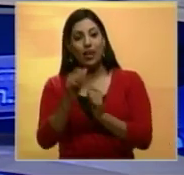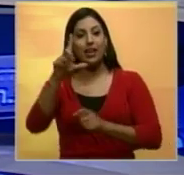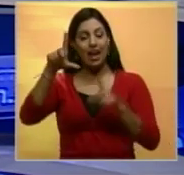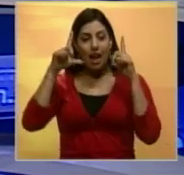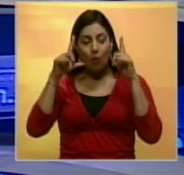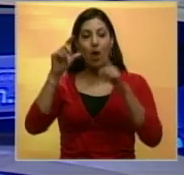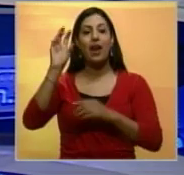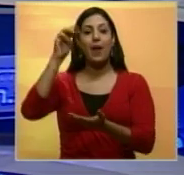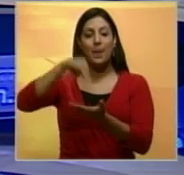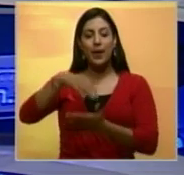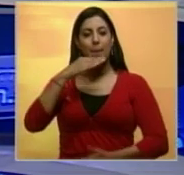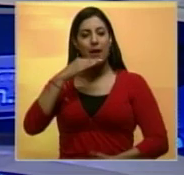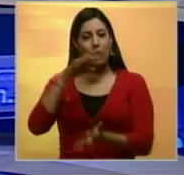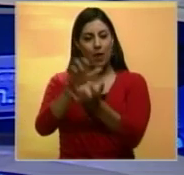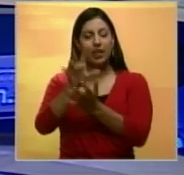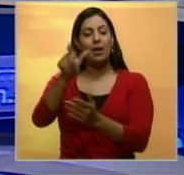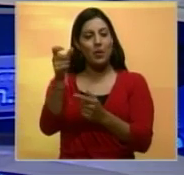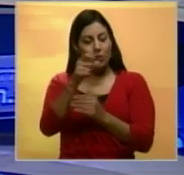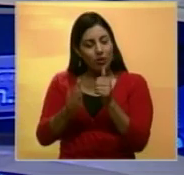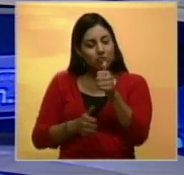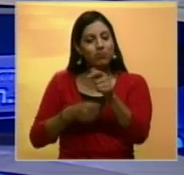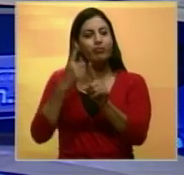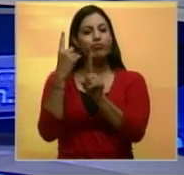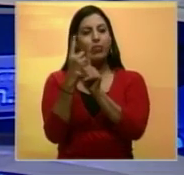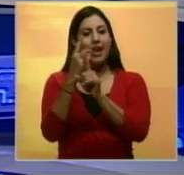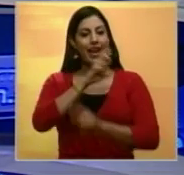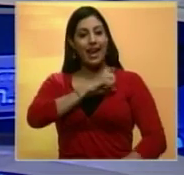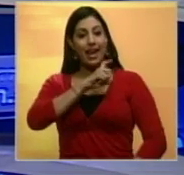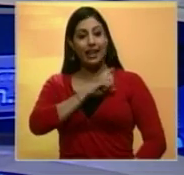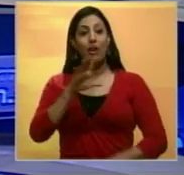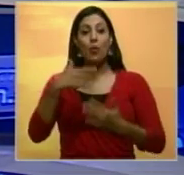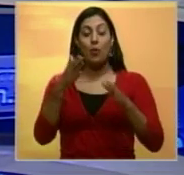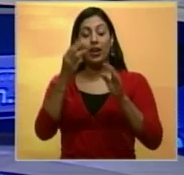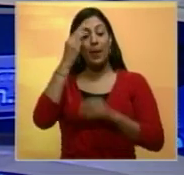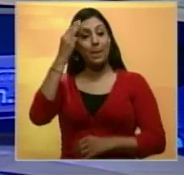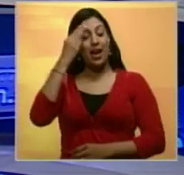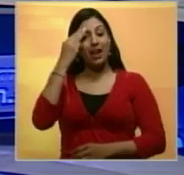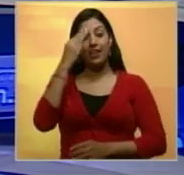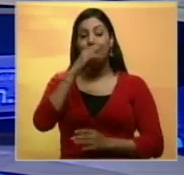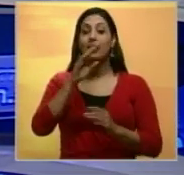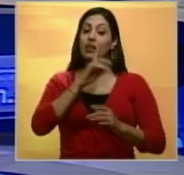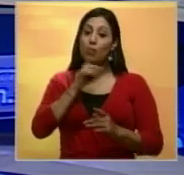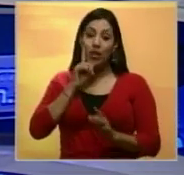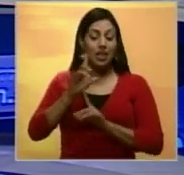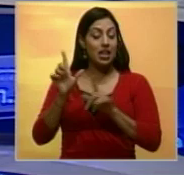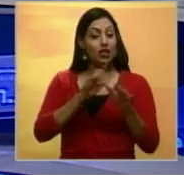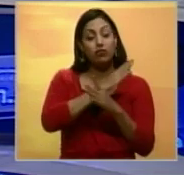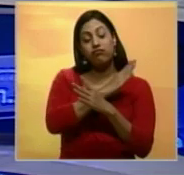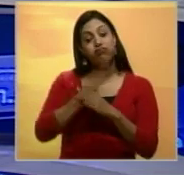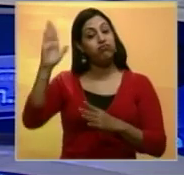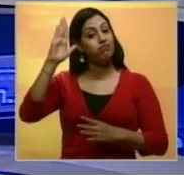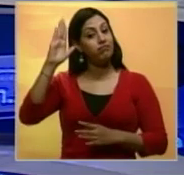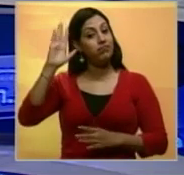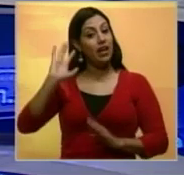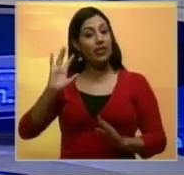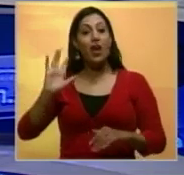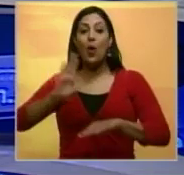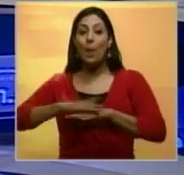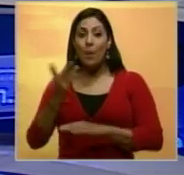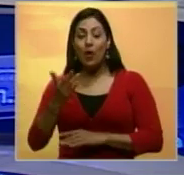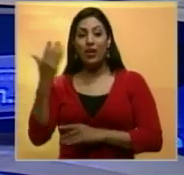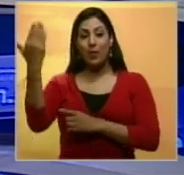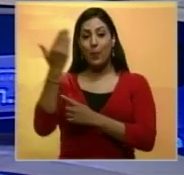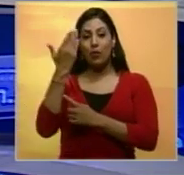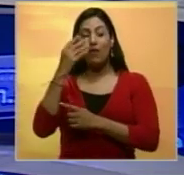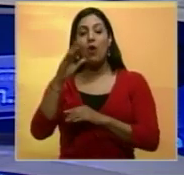Guaira, Aragua y Bravo serán los que busquen el campeonato en enero luego de que los Navegantes de Magallanes, como ya lo dije, quedaron eliminados tras ser